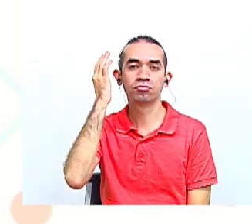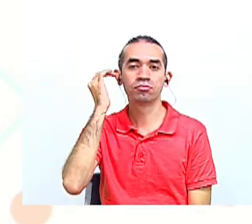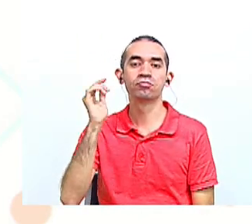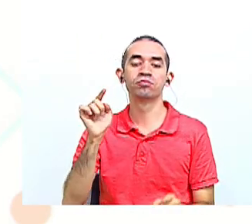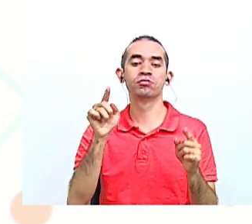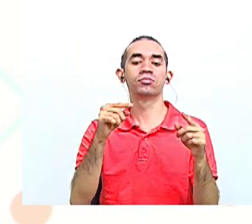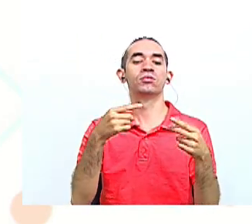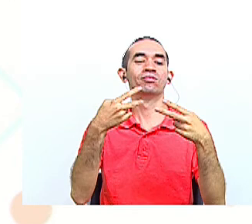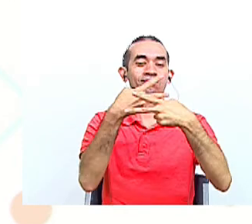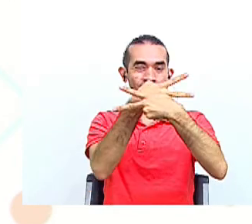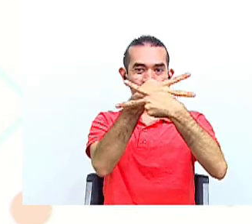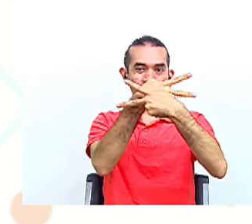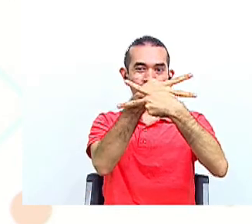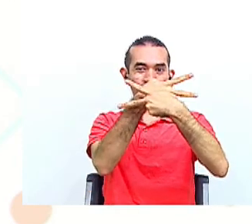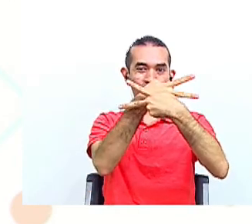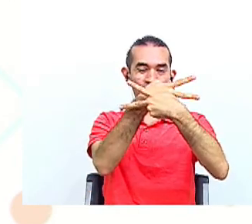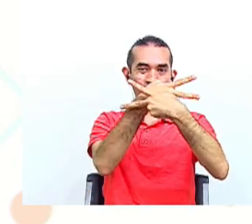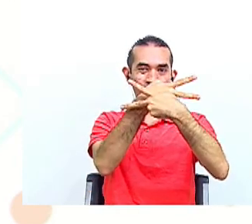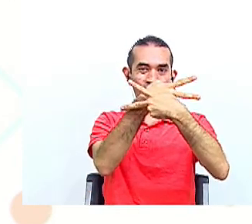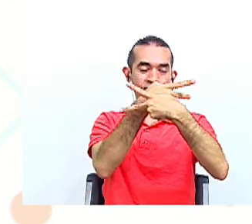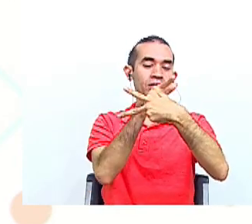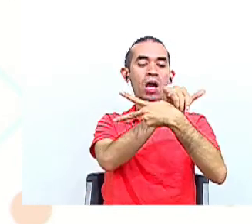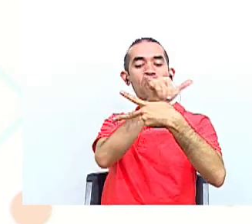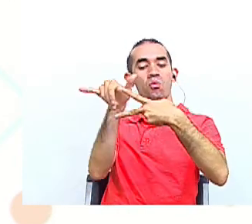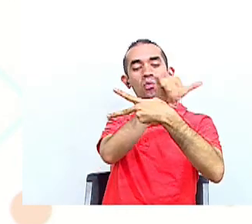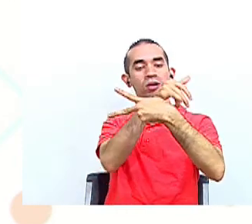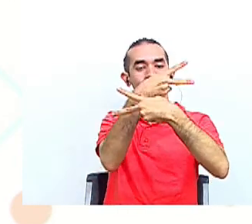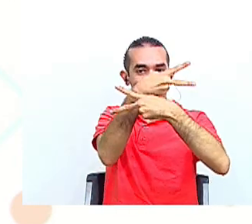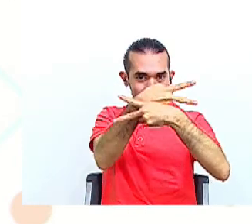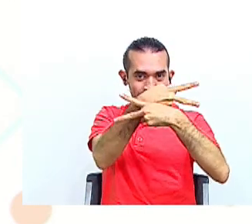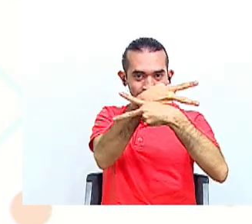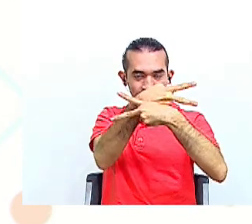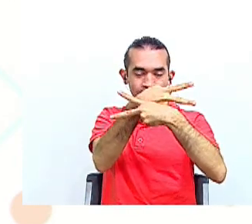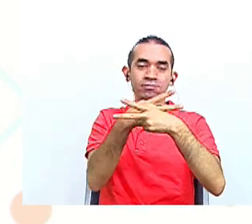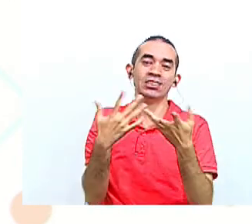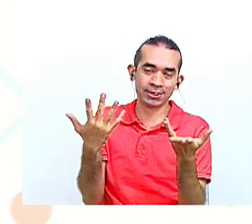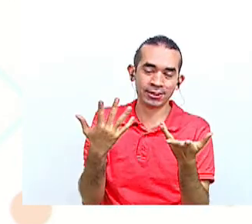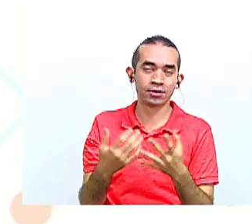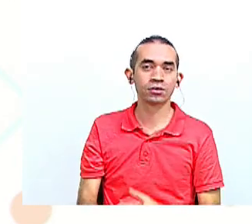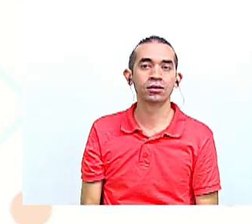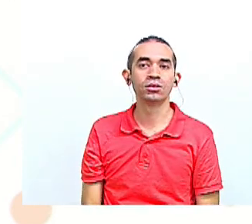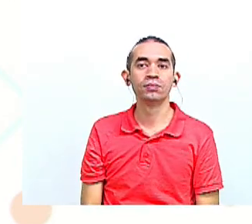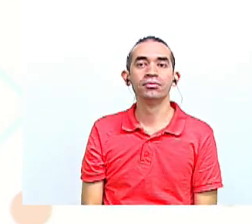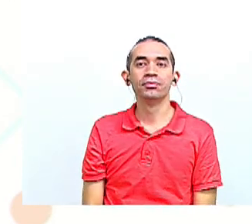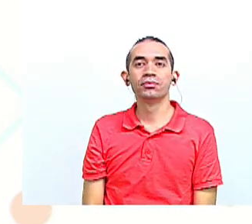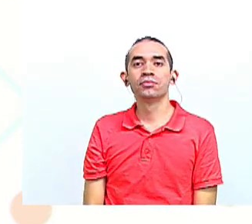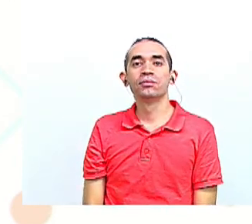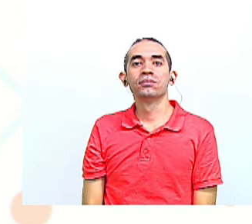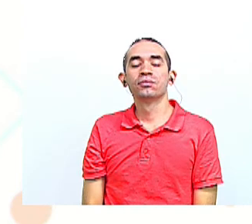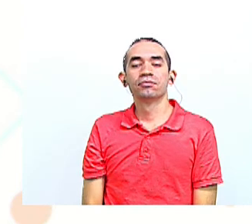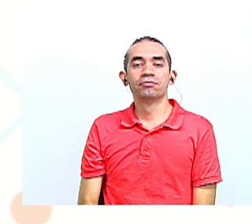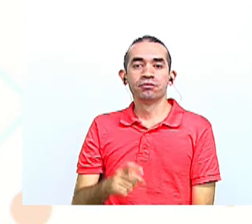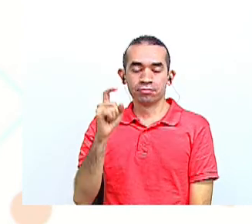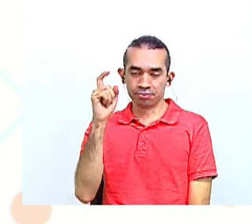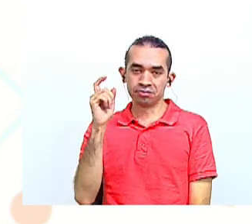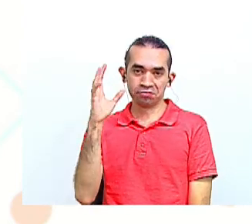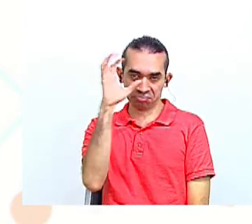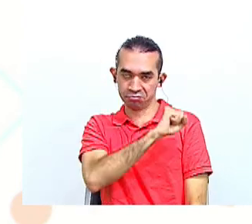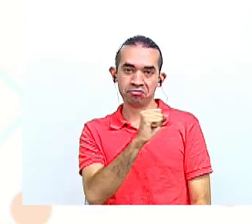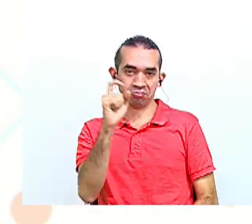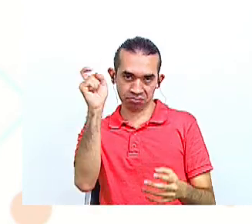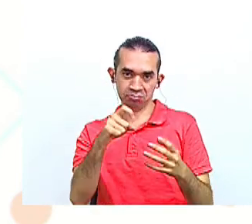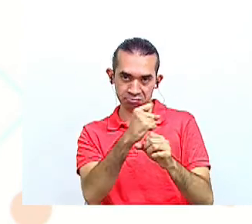ángulos opuestos por el vértice. Entonces, si ya encontré los elementos necesarios